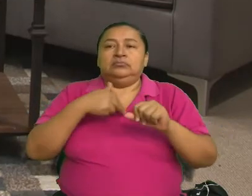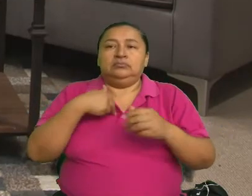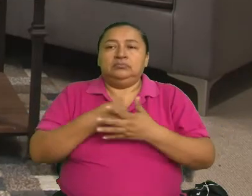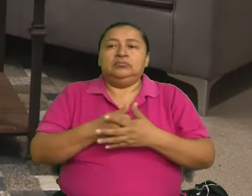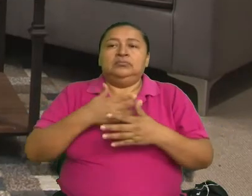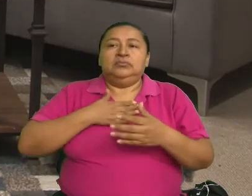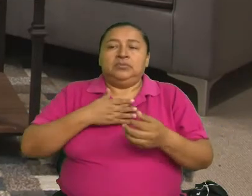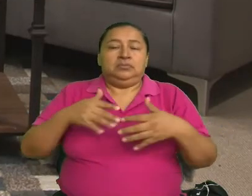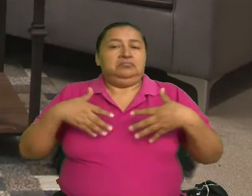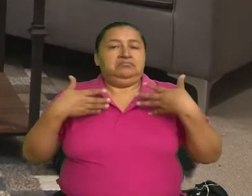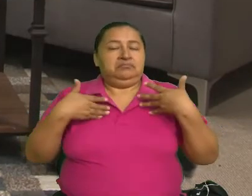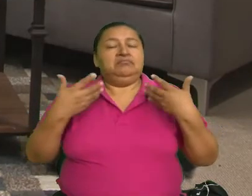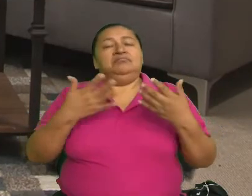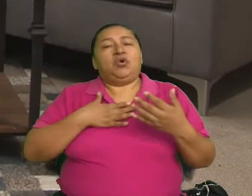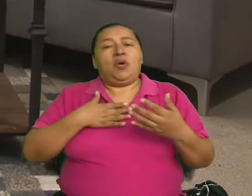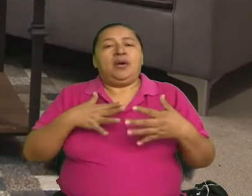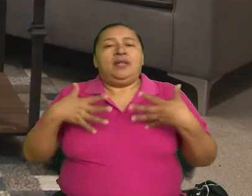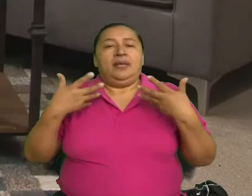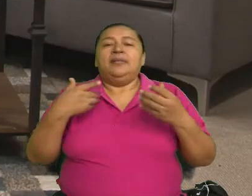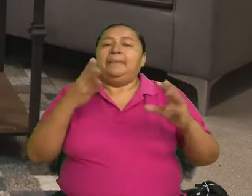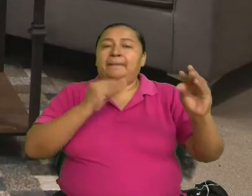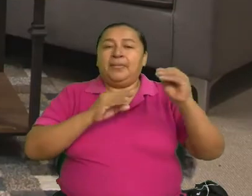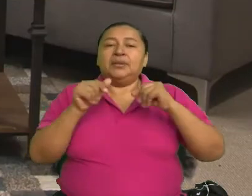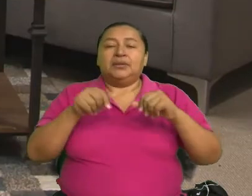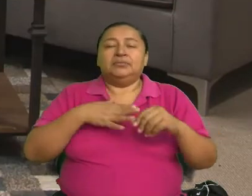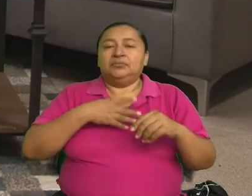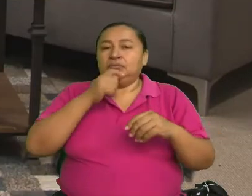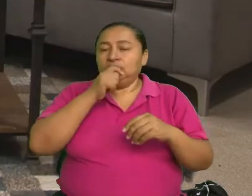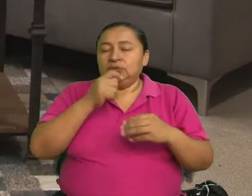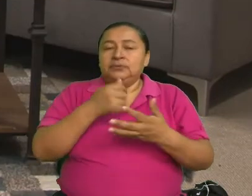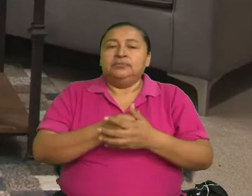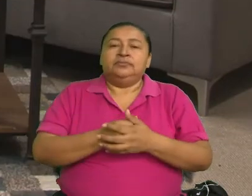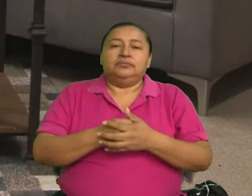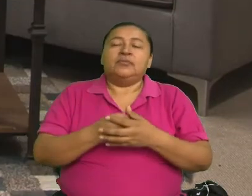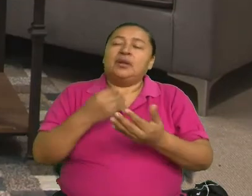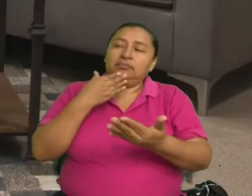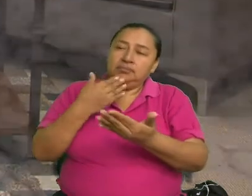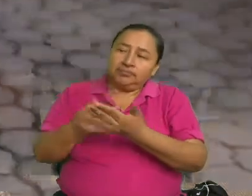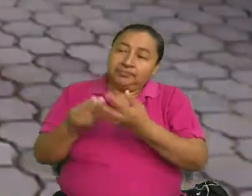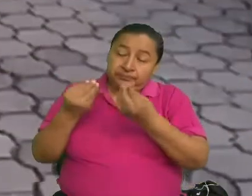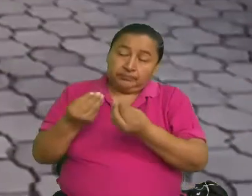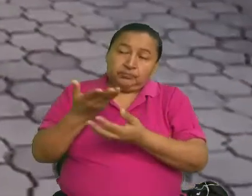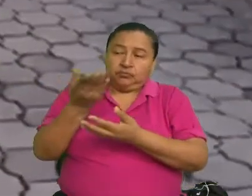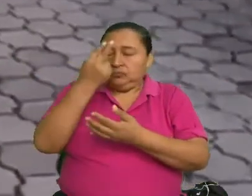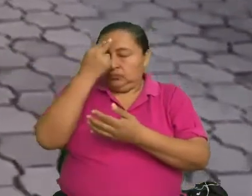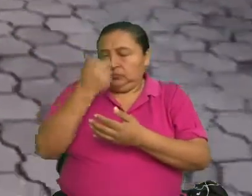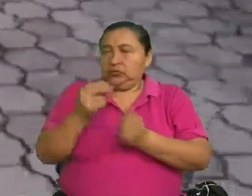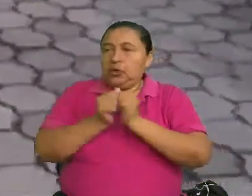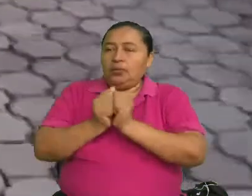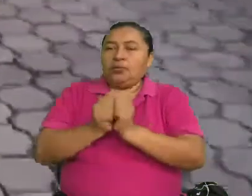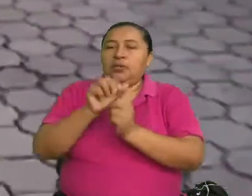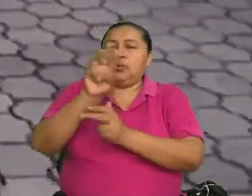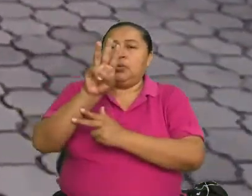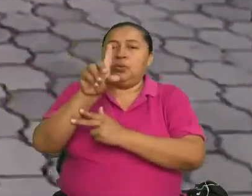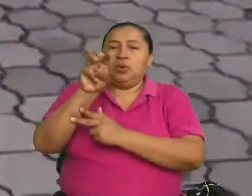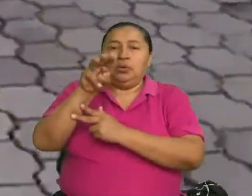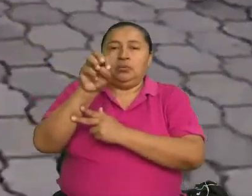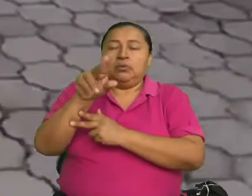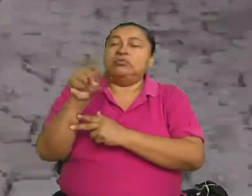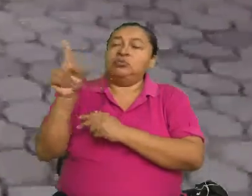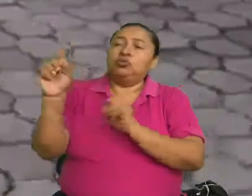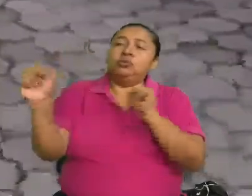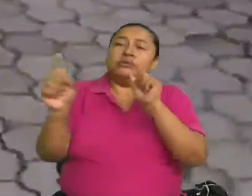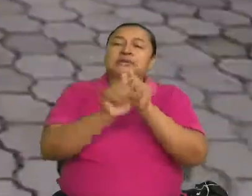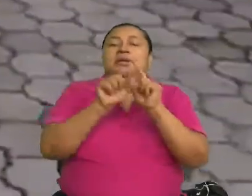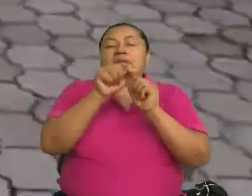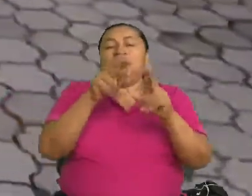hace sentir contento y platicar. Sí. Muy agradecido, ¿no? Sí. Honor que nos da. Compañero Wilmer, su mensaje para nuestro pueblo a partir de